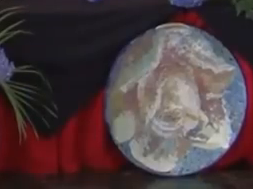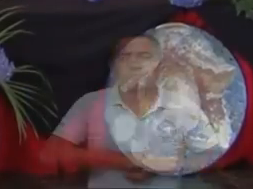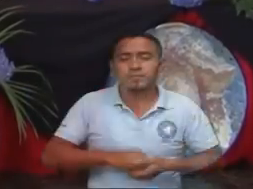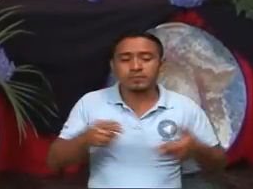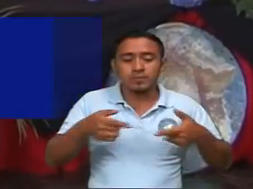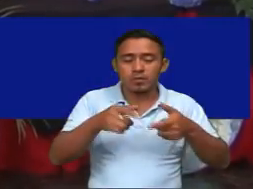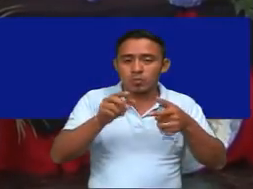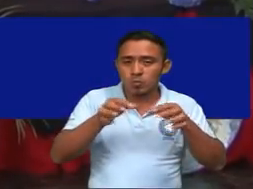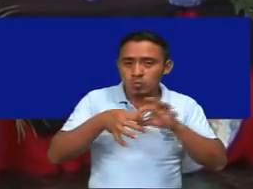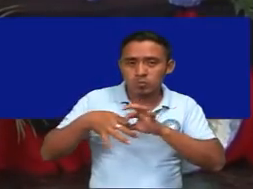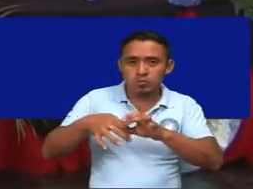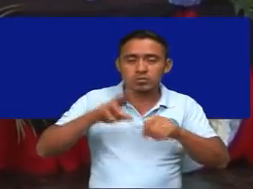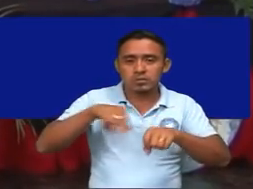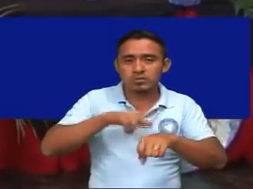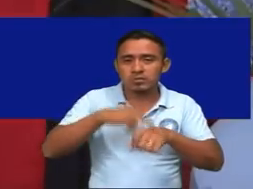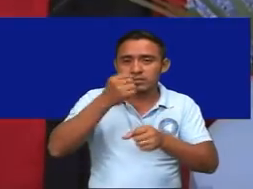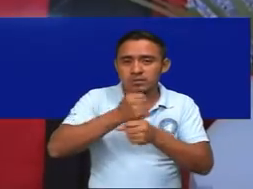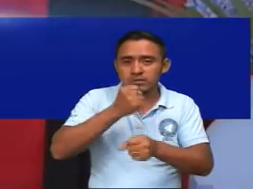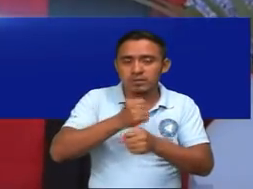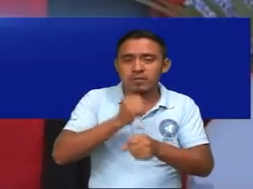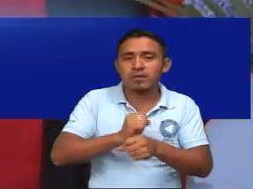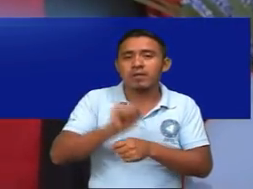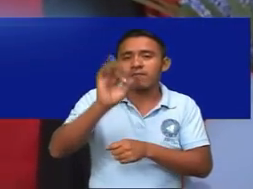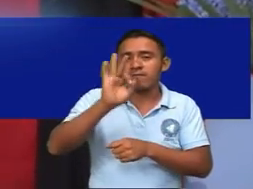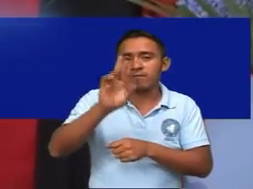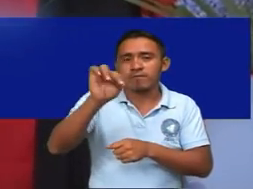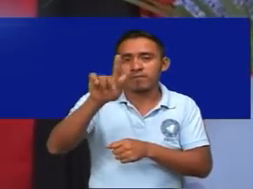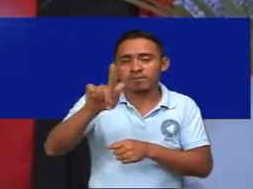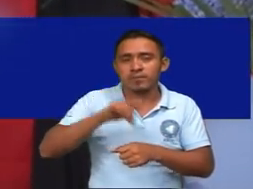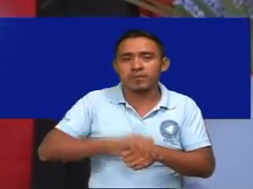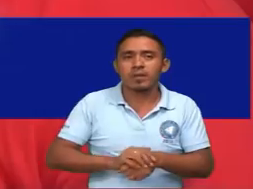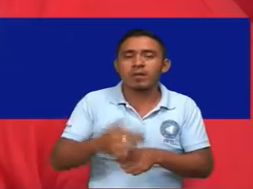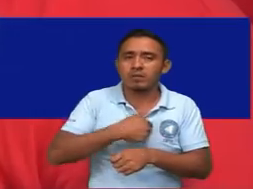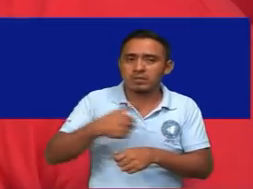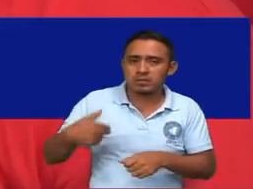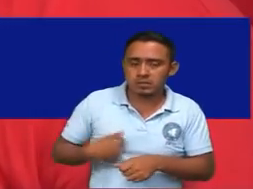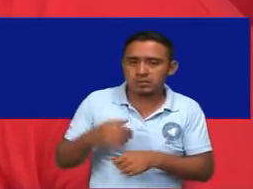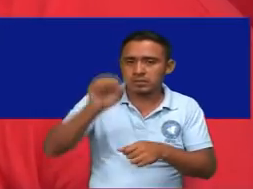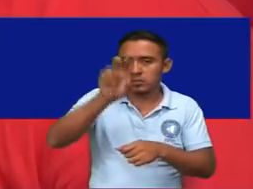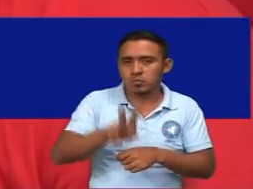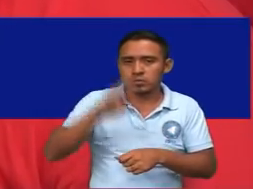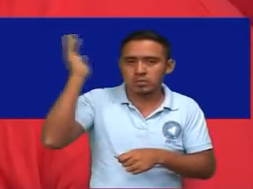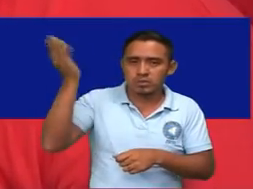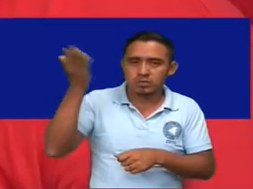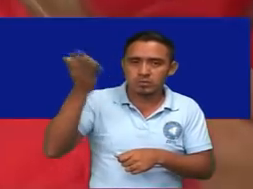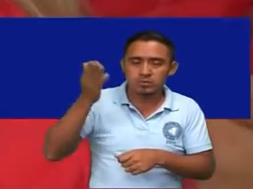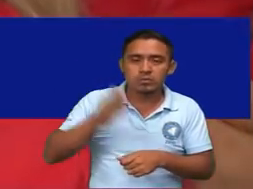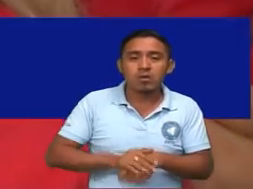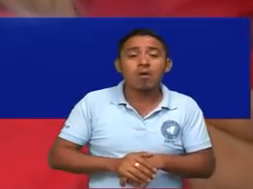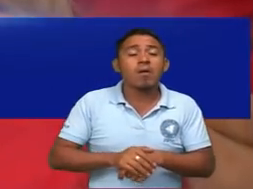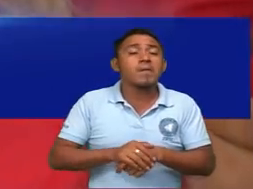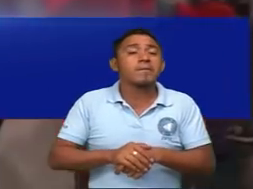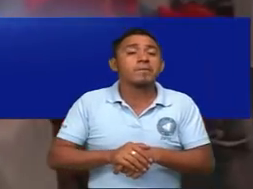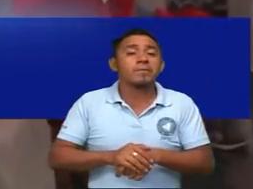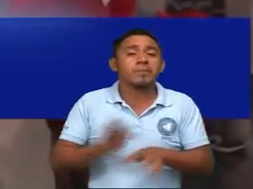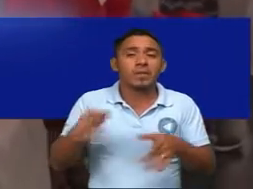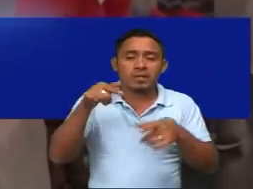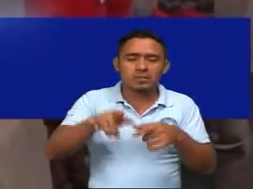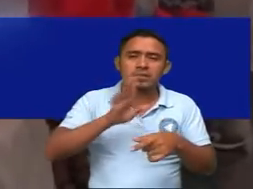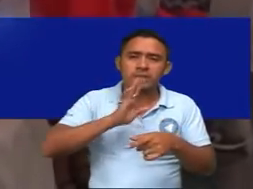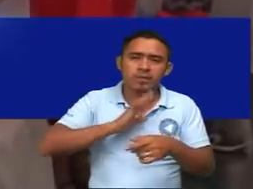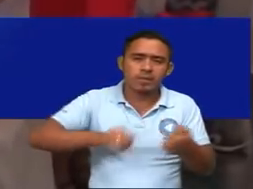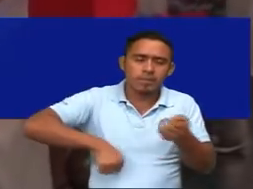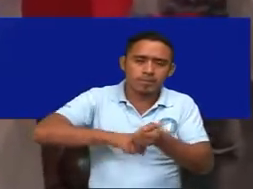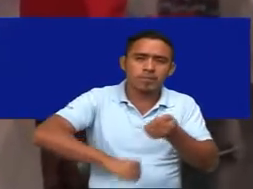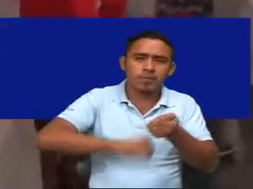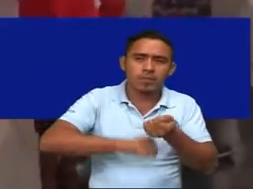Unión Nacional de Empleados del Frente Nacional de los Trabajadores realizó su segundo congreso extraordinario, donde reiteraron